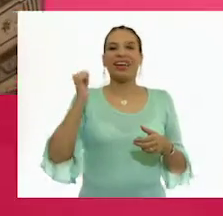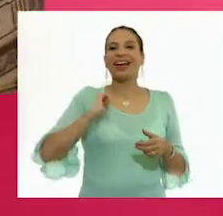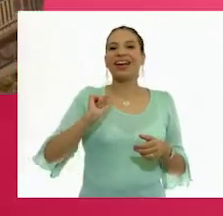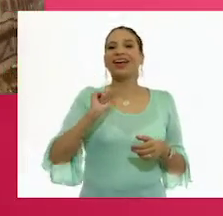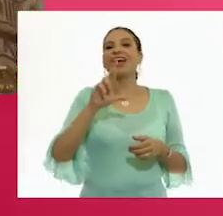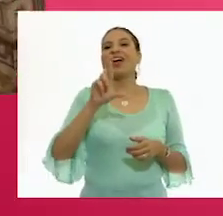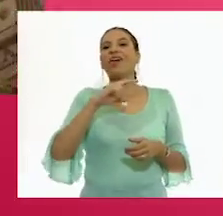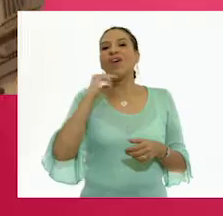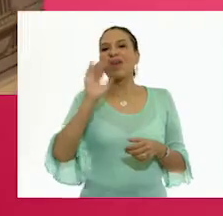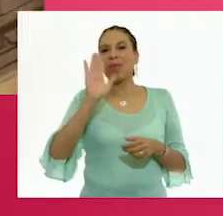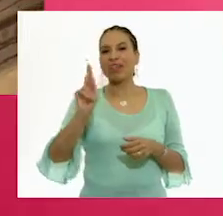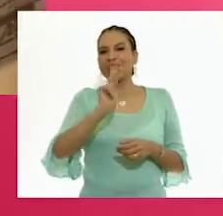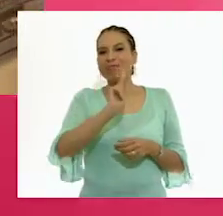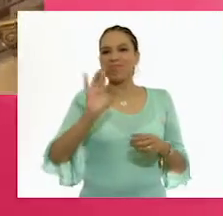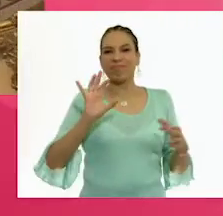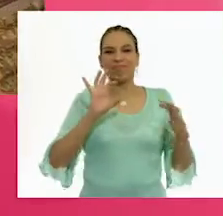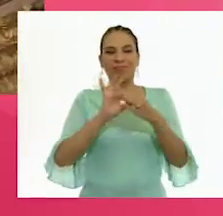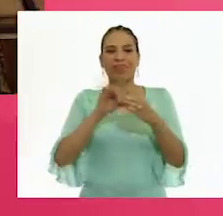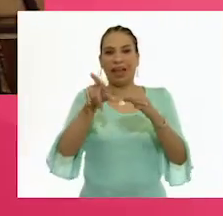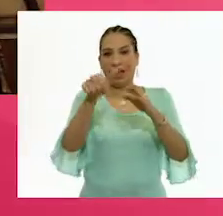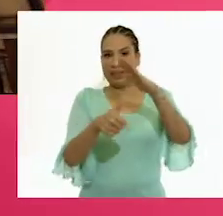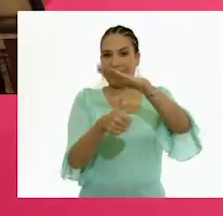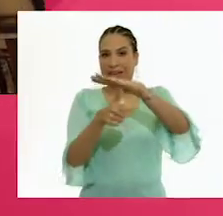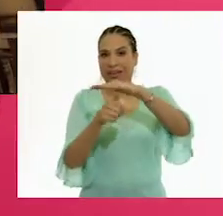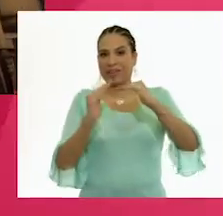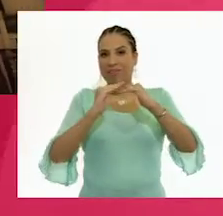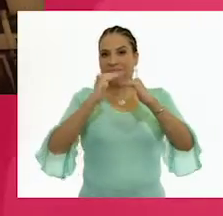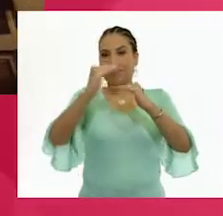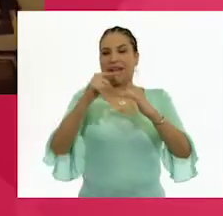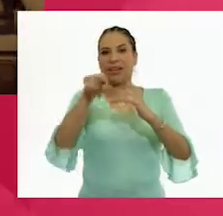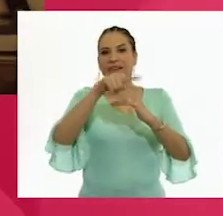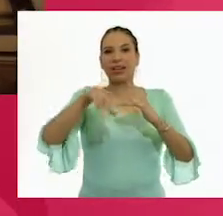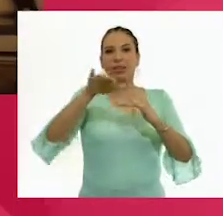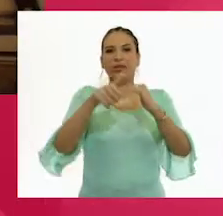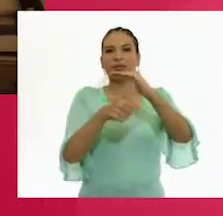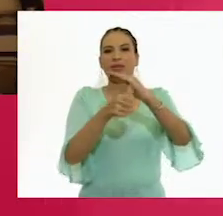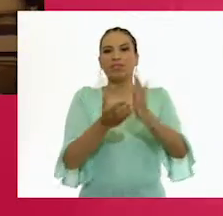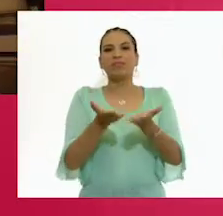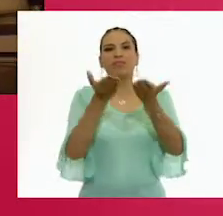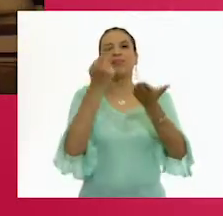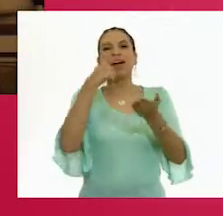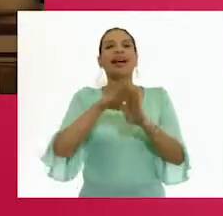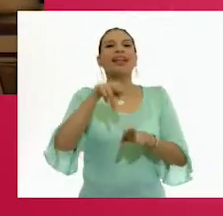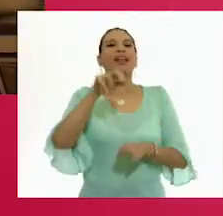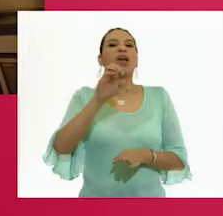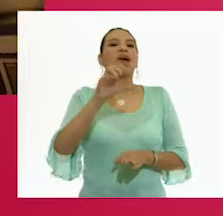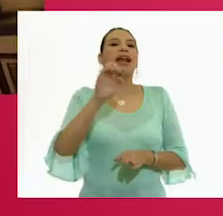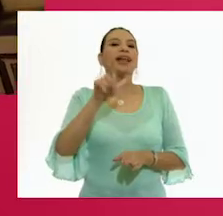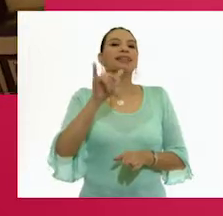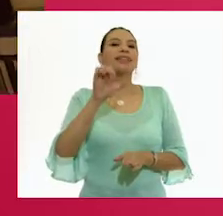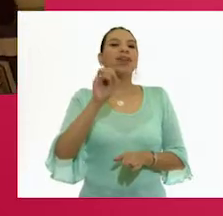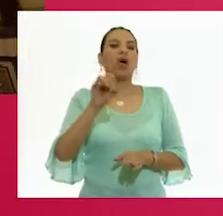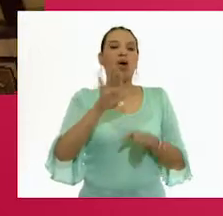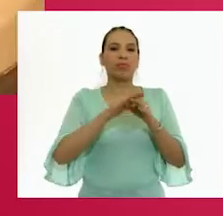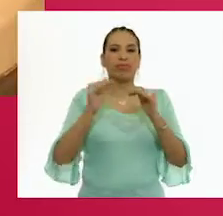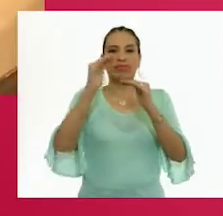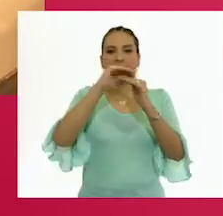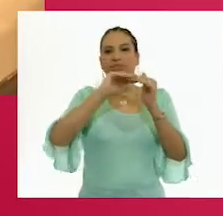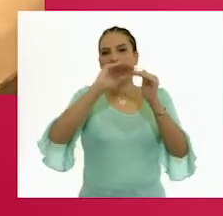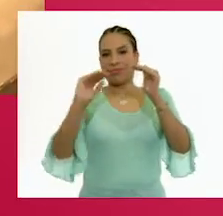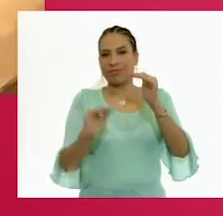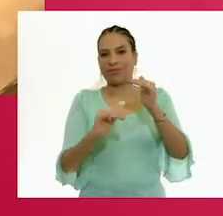que tiene en el ábside del altar mayor, lo mismo que el altar mayor mismo, que es de estilo neoclásico. En la parte superior y en la parte